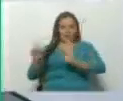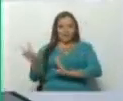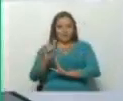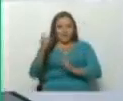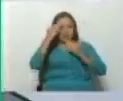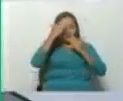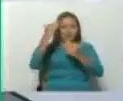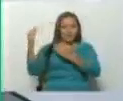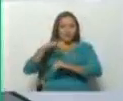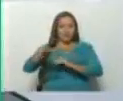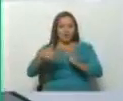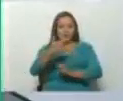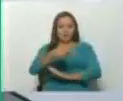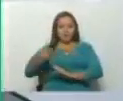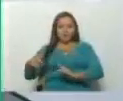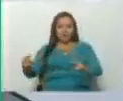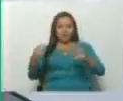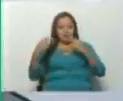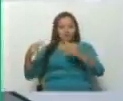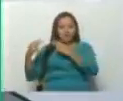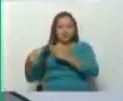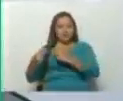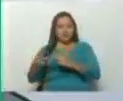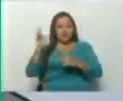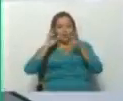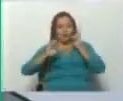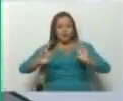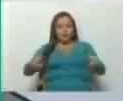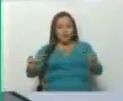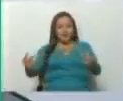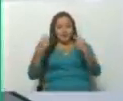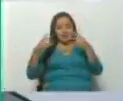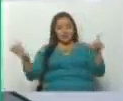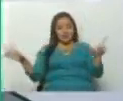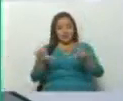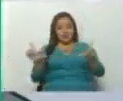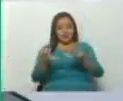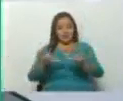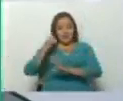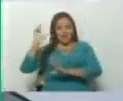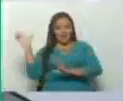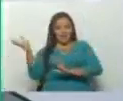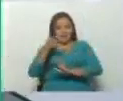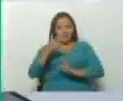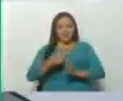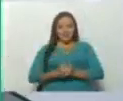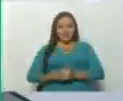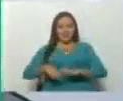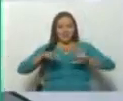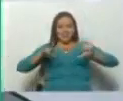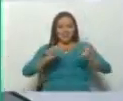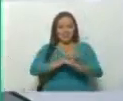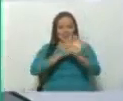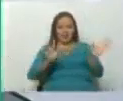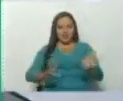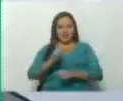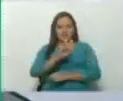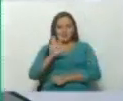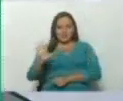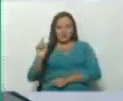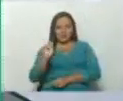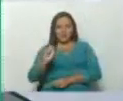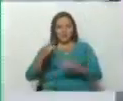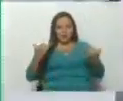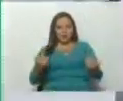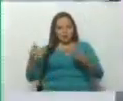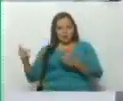Venezuela. Saludos a toda la audiencia que está conectada con el programa que se escucha por radio y se ve por televisión al aire. 7:25 a.m. y le damos la bienvenida